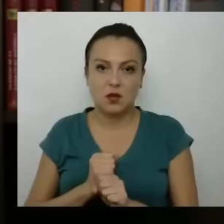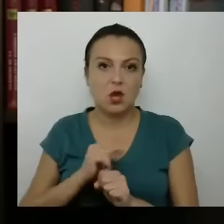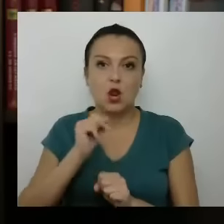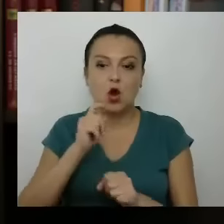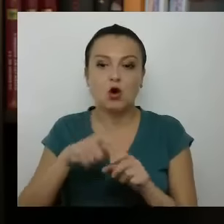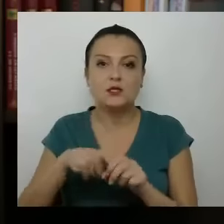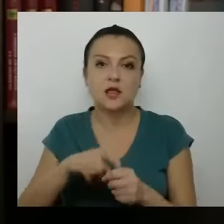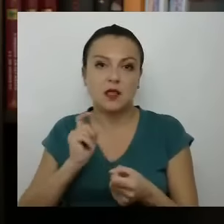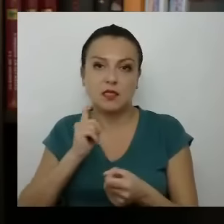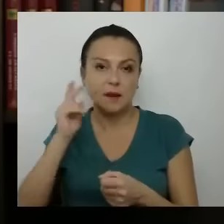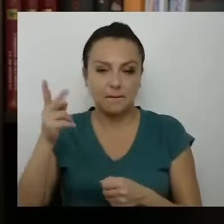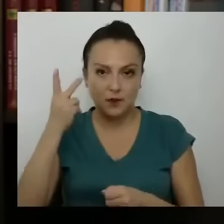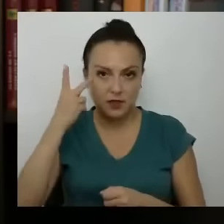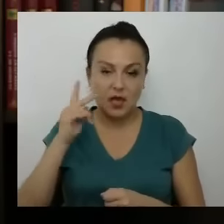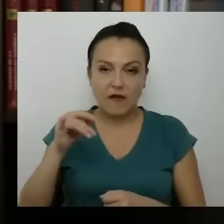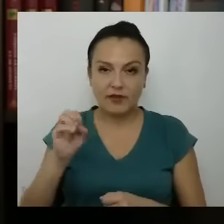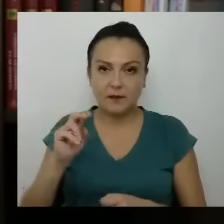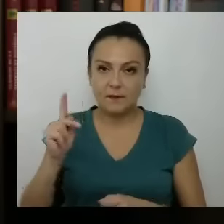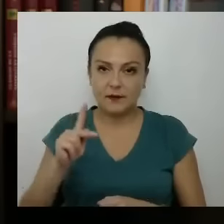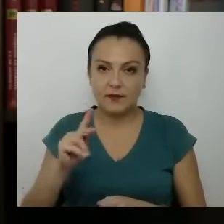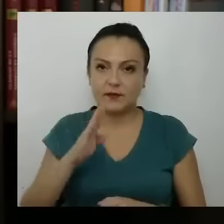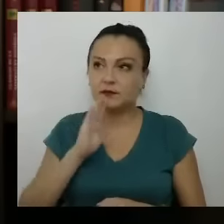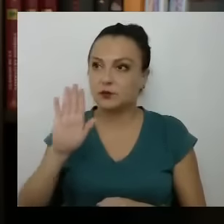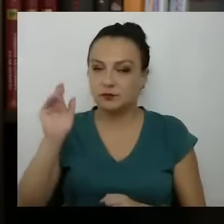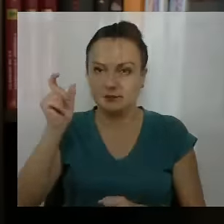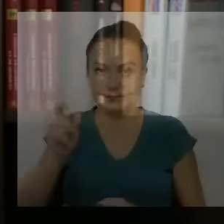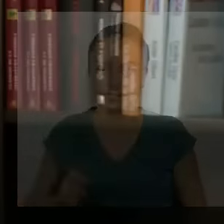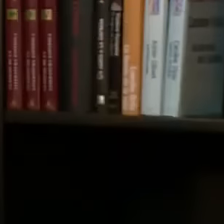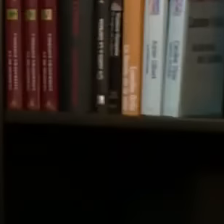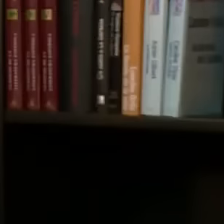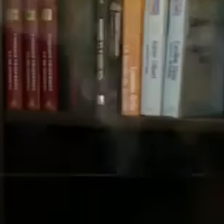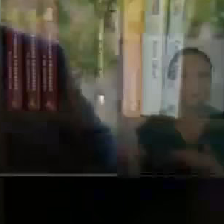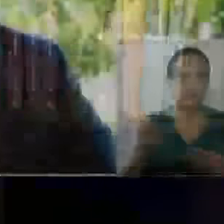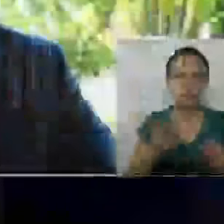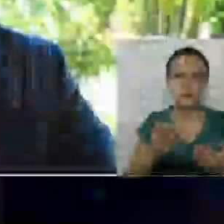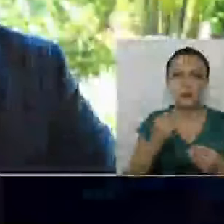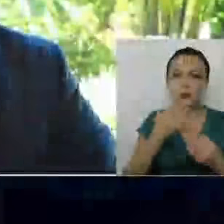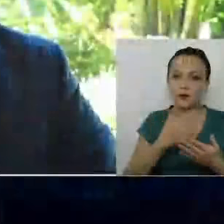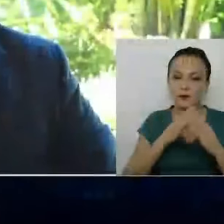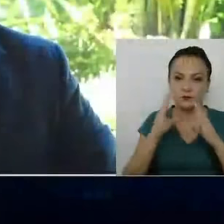Nuestro compañero Javier Paniagua conversa con él. Adelante, Javier, muy buenas noches.